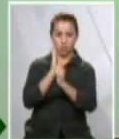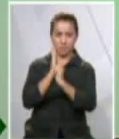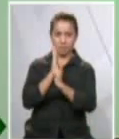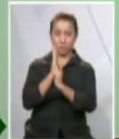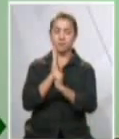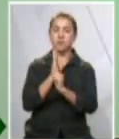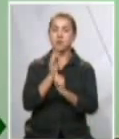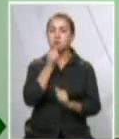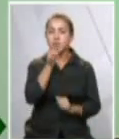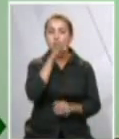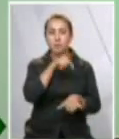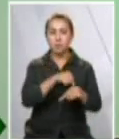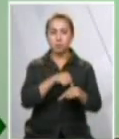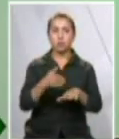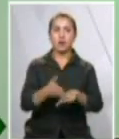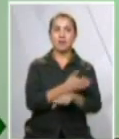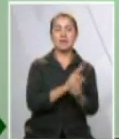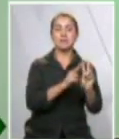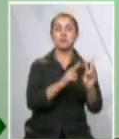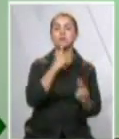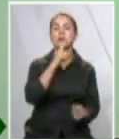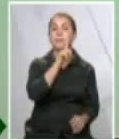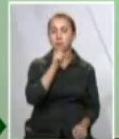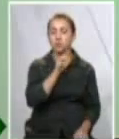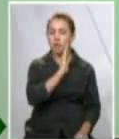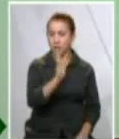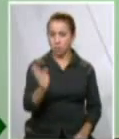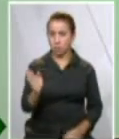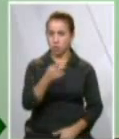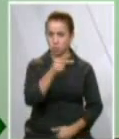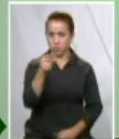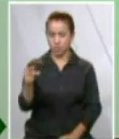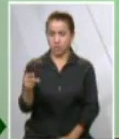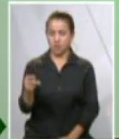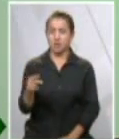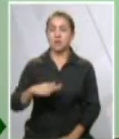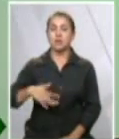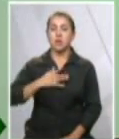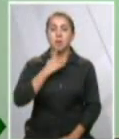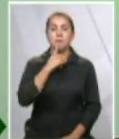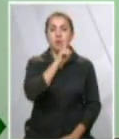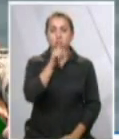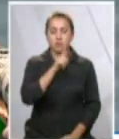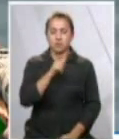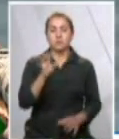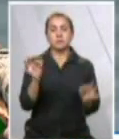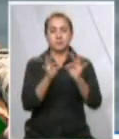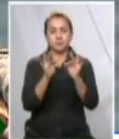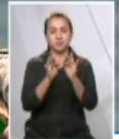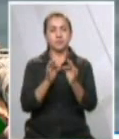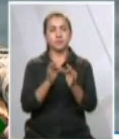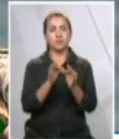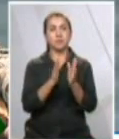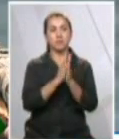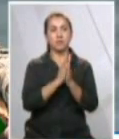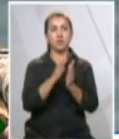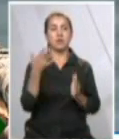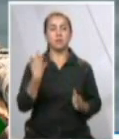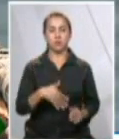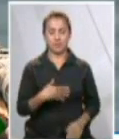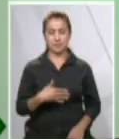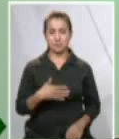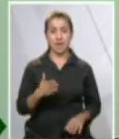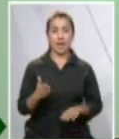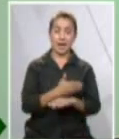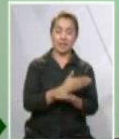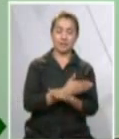minutos. Antes de hacer una pregunta final a cada uno, Ricardo, quería preguntarte que nos explicaras la importancia, en breve, antes de